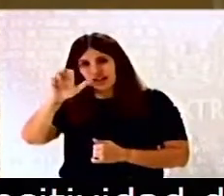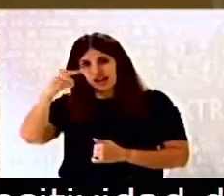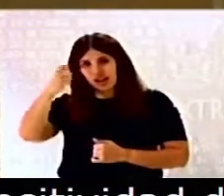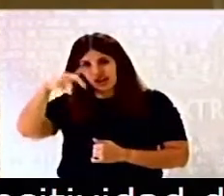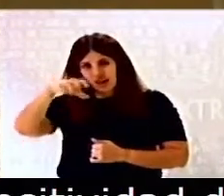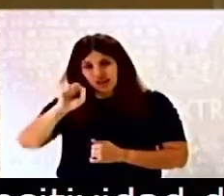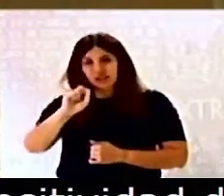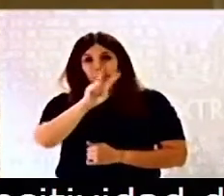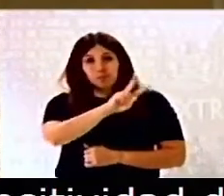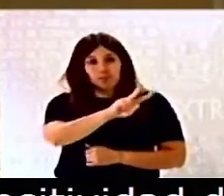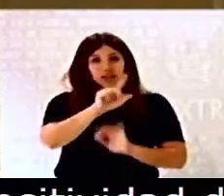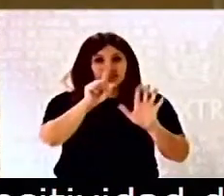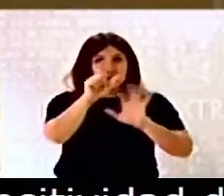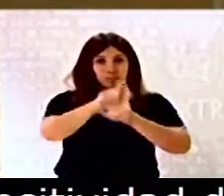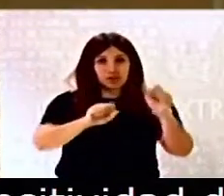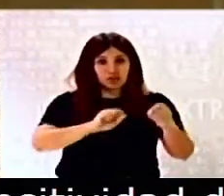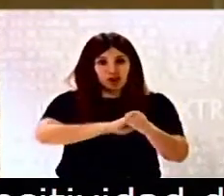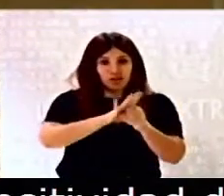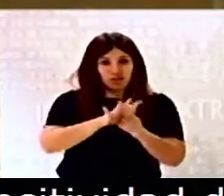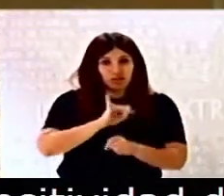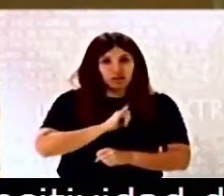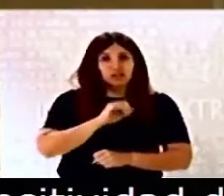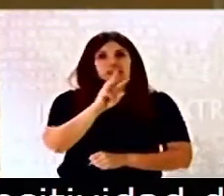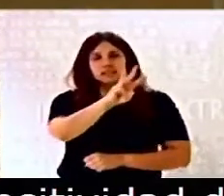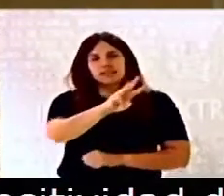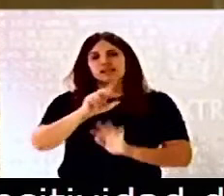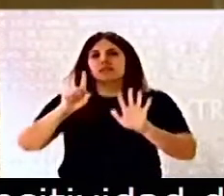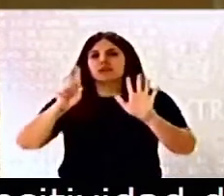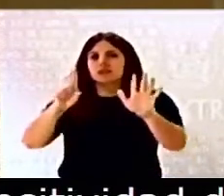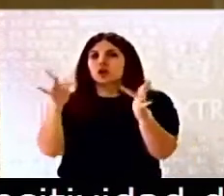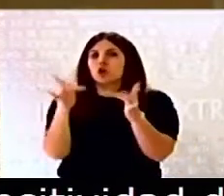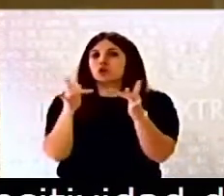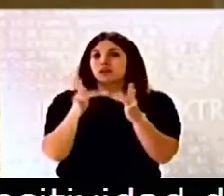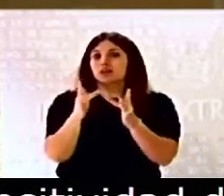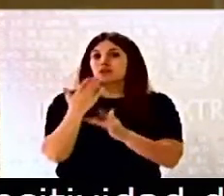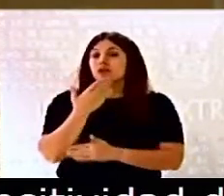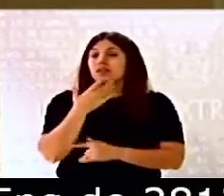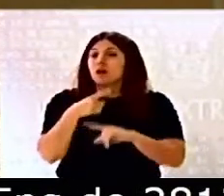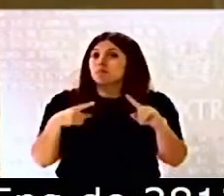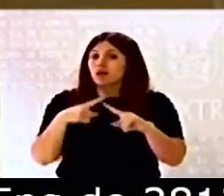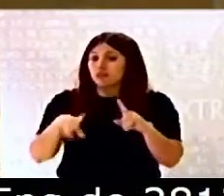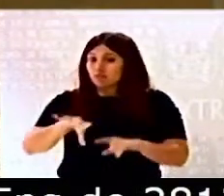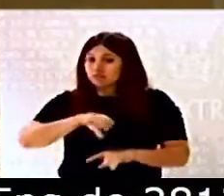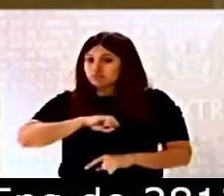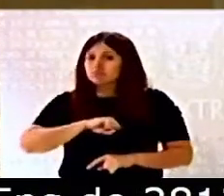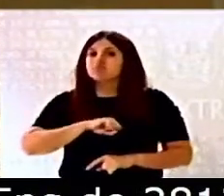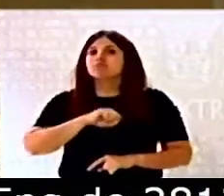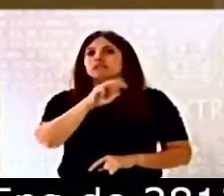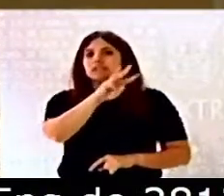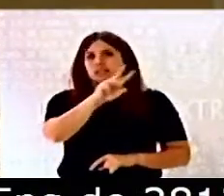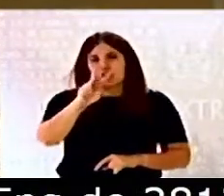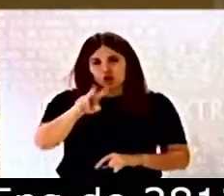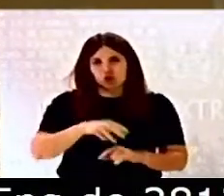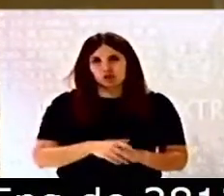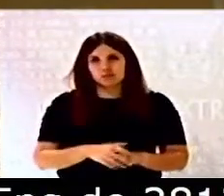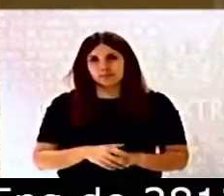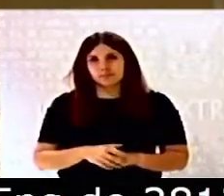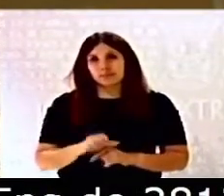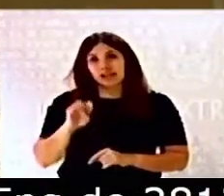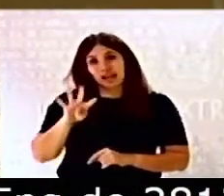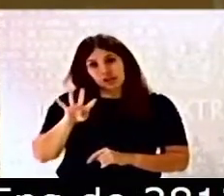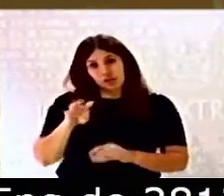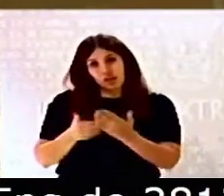36 contactos, con una media de edad de 32 años, con una incidencia acumulada a los 14 días de